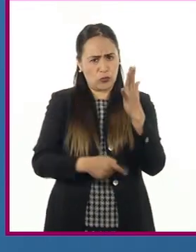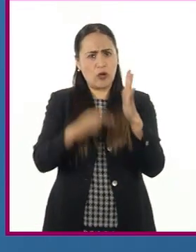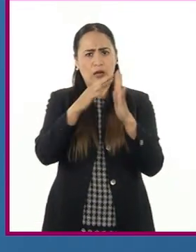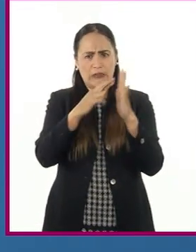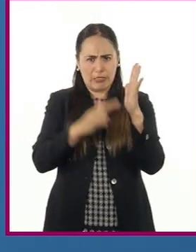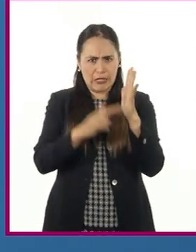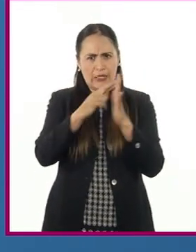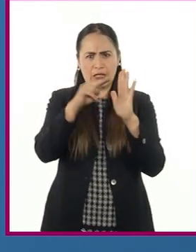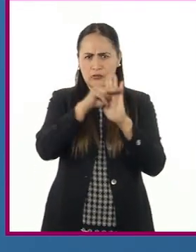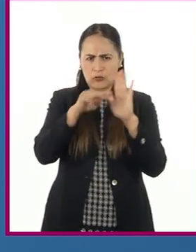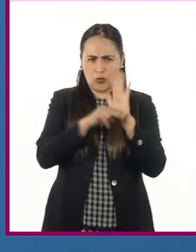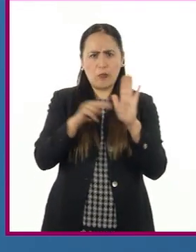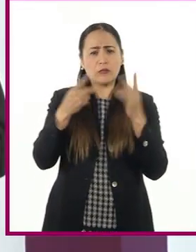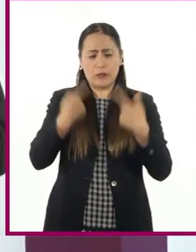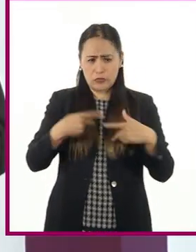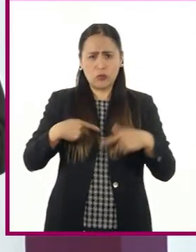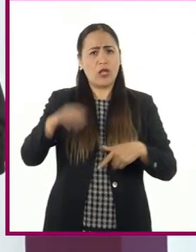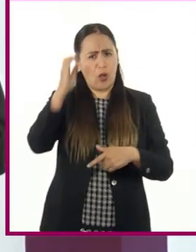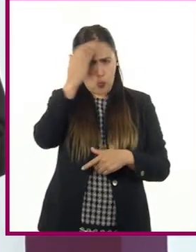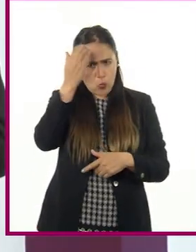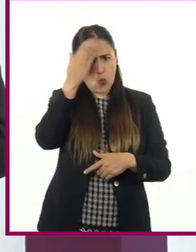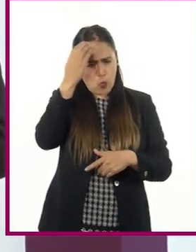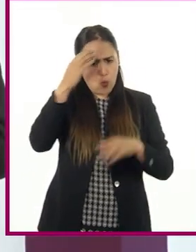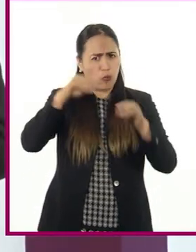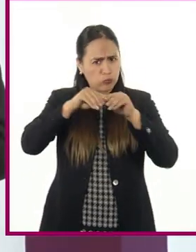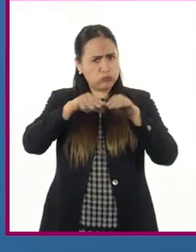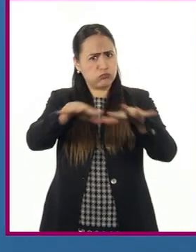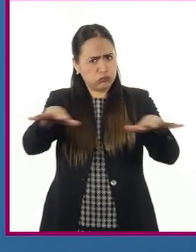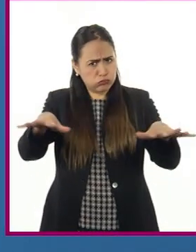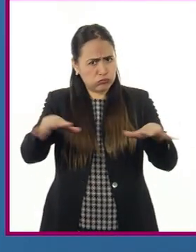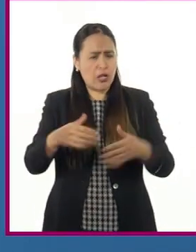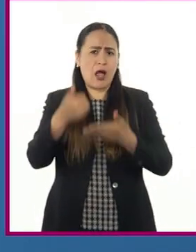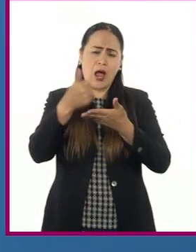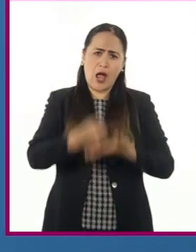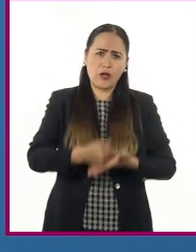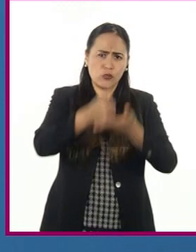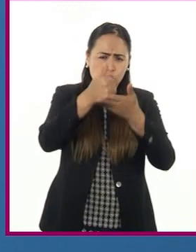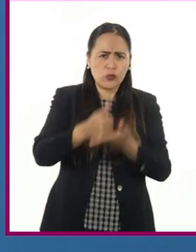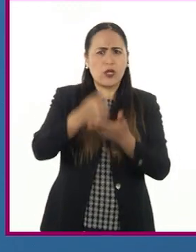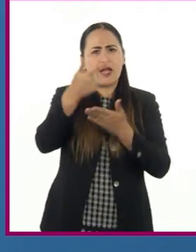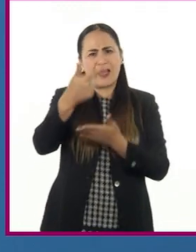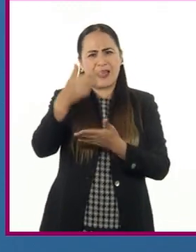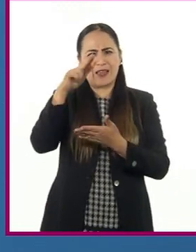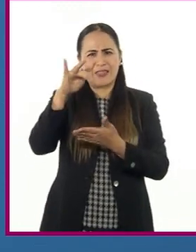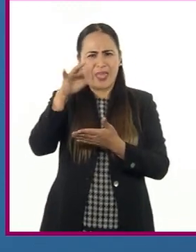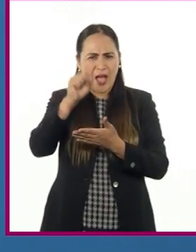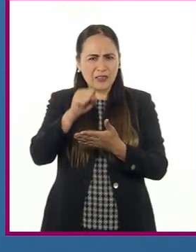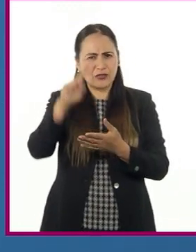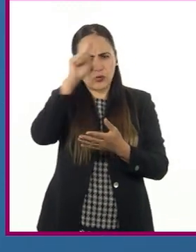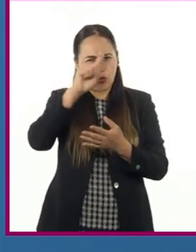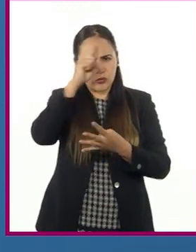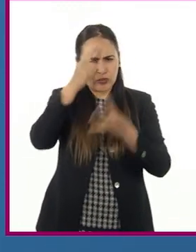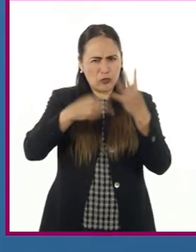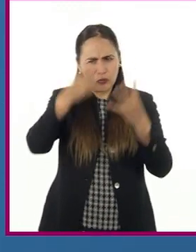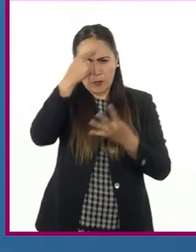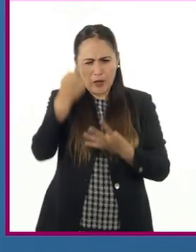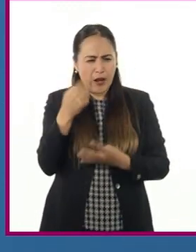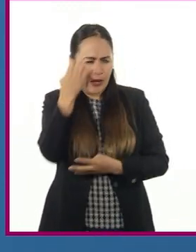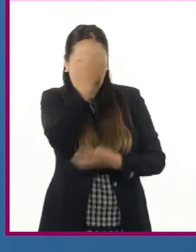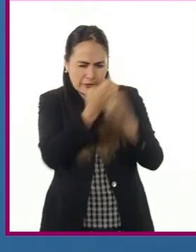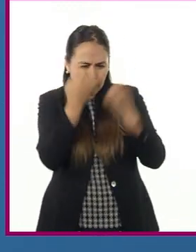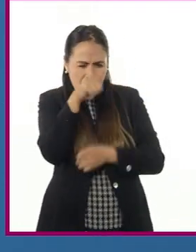ser conocidos por toda la ciudadanía, porque sirven como guías o referentes para evaluar la actuación de